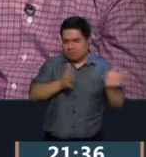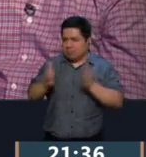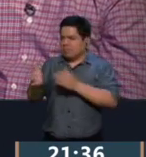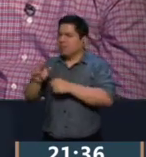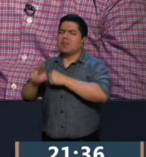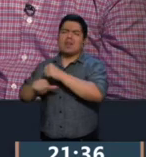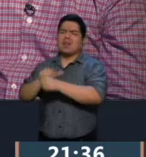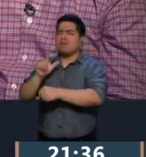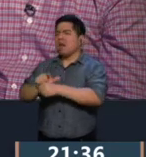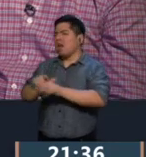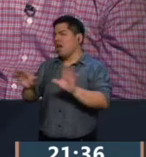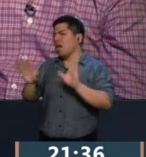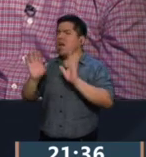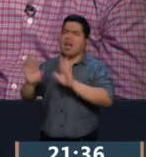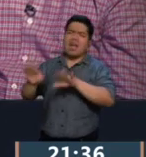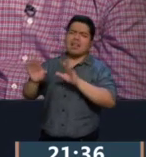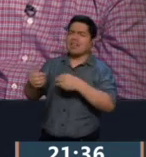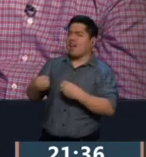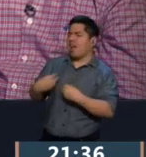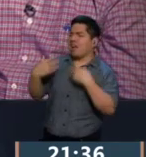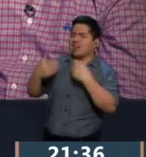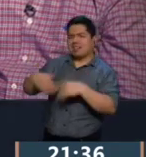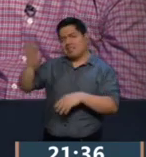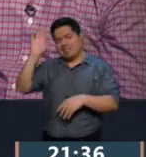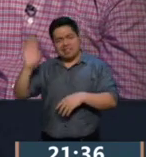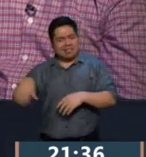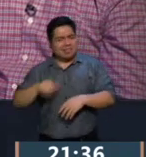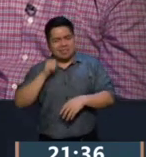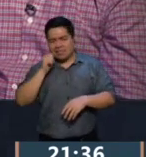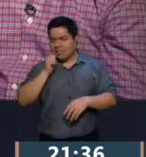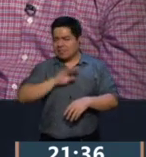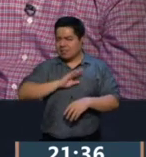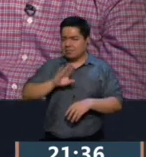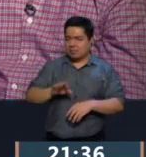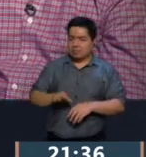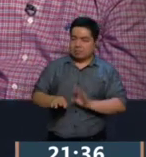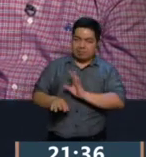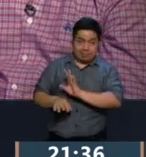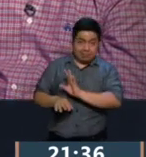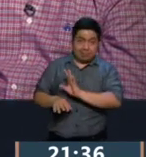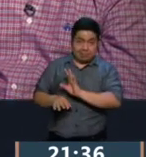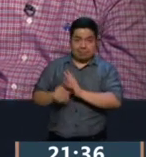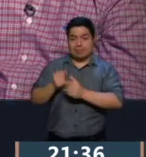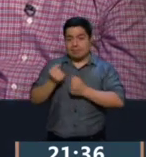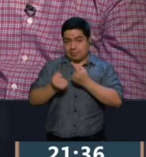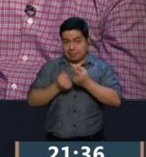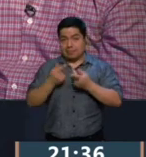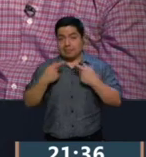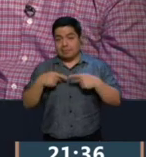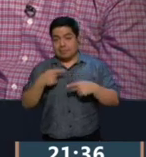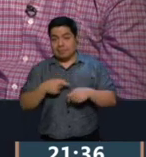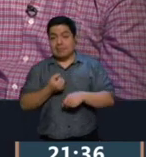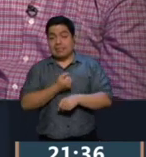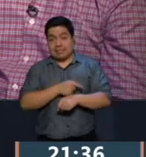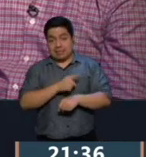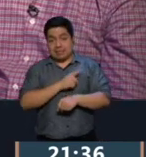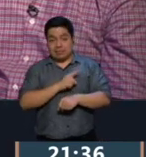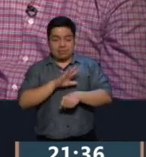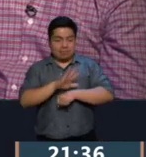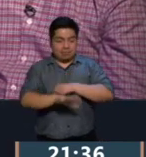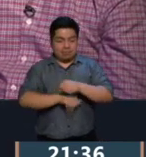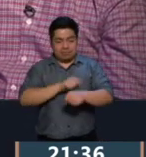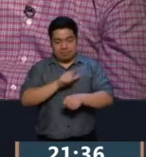de mi amigo Andrés. Y por el otro lado, los normalizadores que te dicen, pues es un salpullido, ni es para tanto, no se van a morir de eso, ¿no? Sin embargo, hay gente